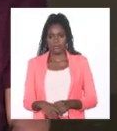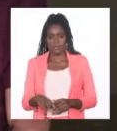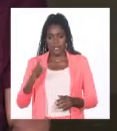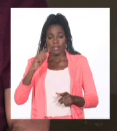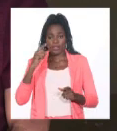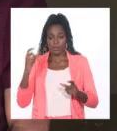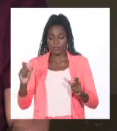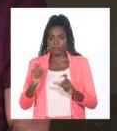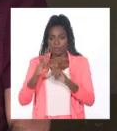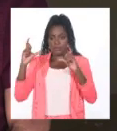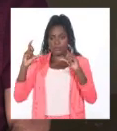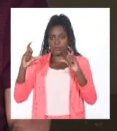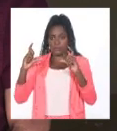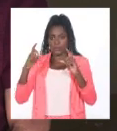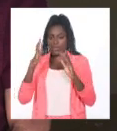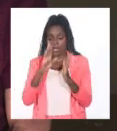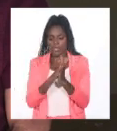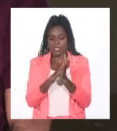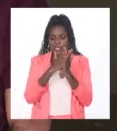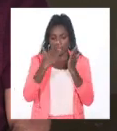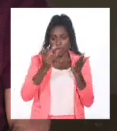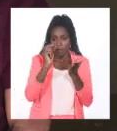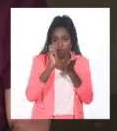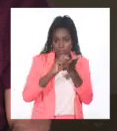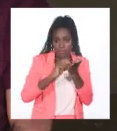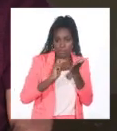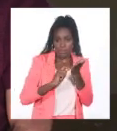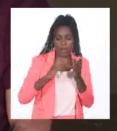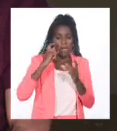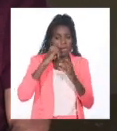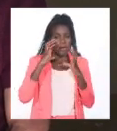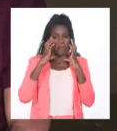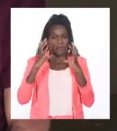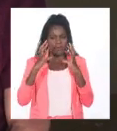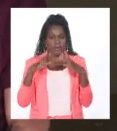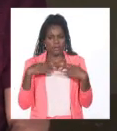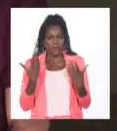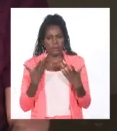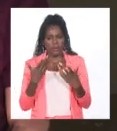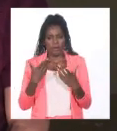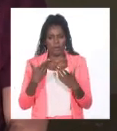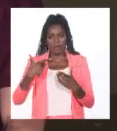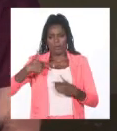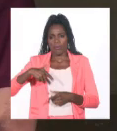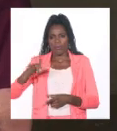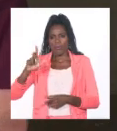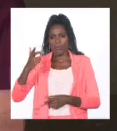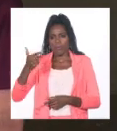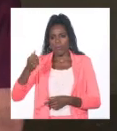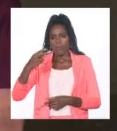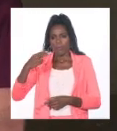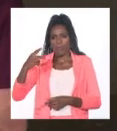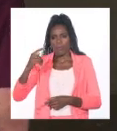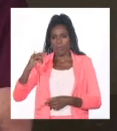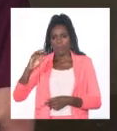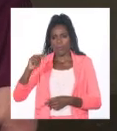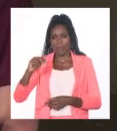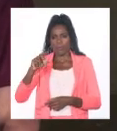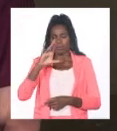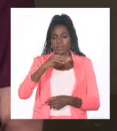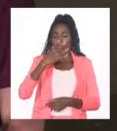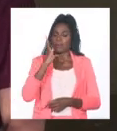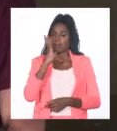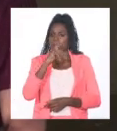resaltado en su libro de historia de la arquitectura colonial cubana por Joaquín Báez, cuando dijo que era un vero palacete